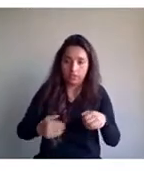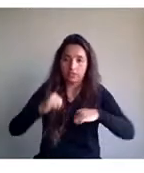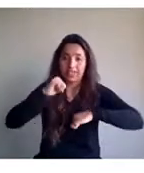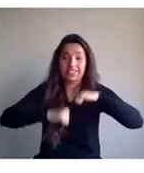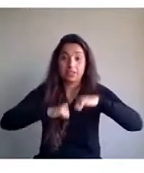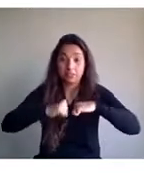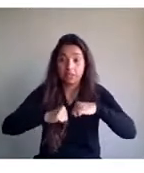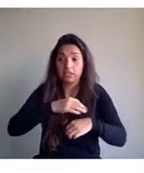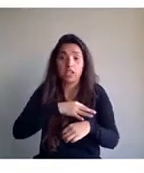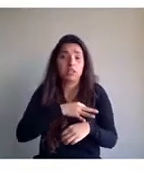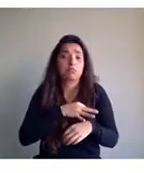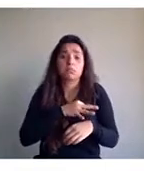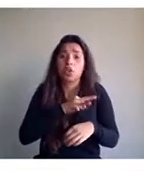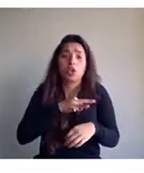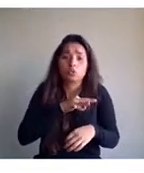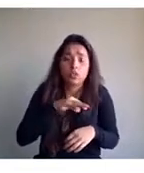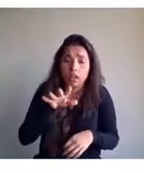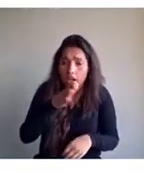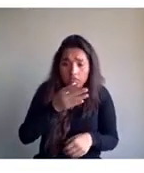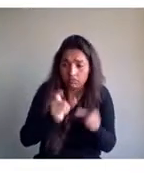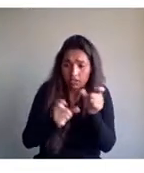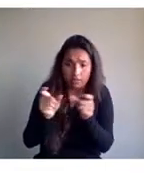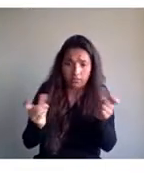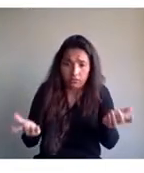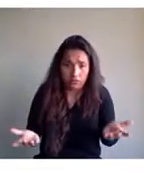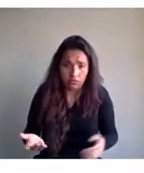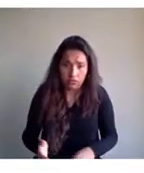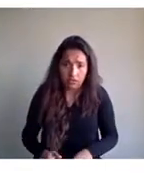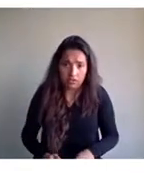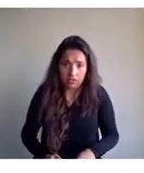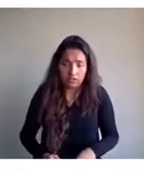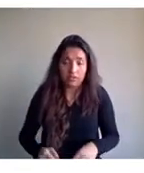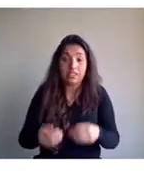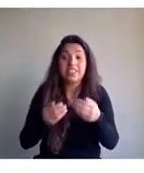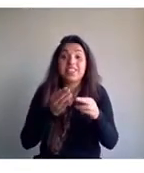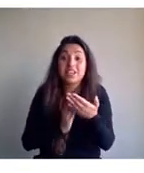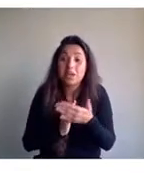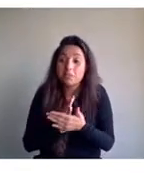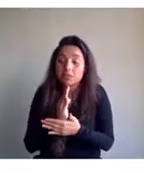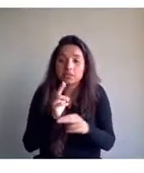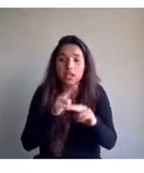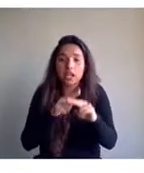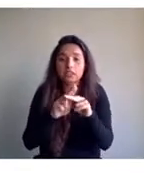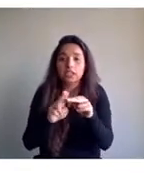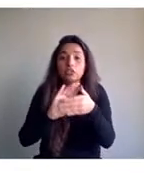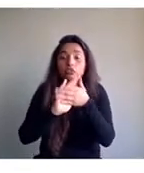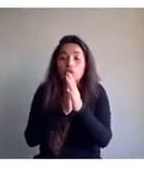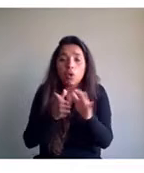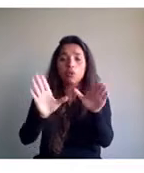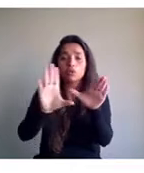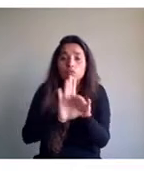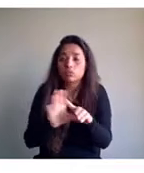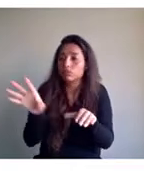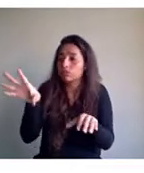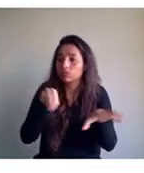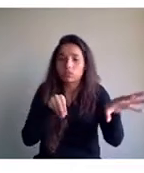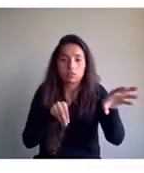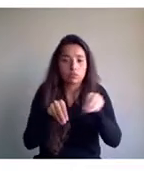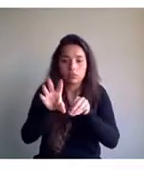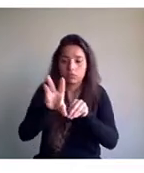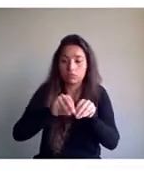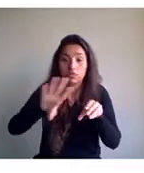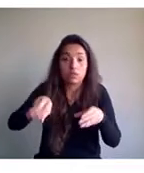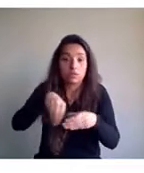familia y ponerlo sobre la mesa comenzar a armar una estrategia que debe ser una estrategia de carácter integral